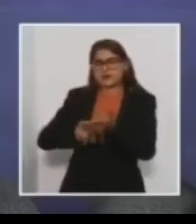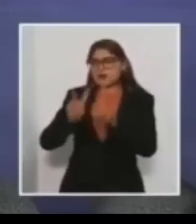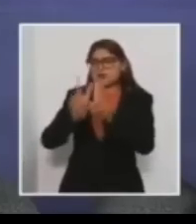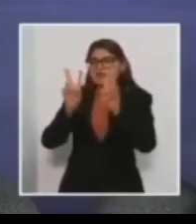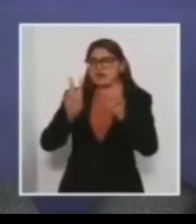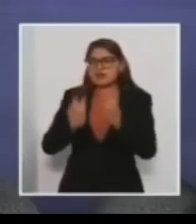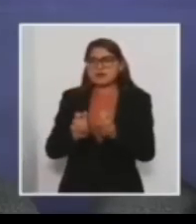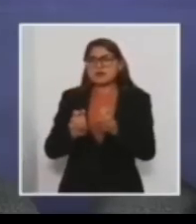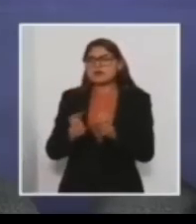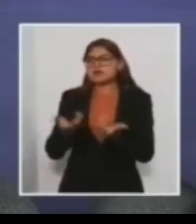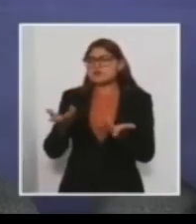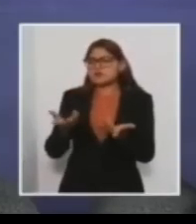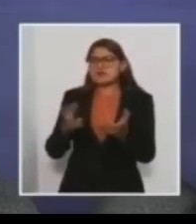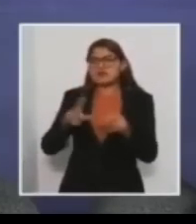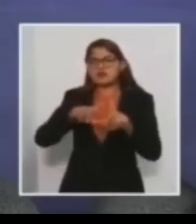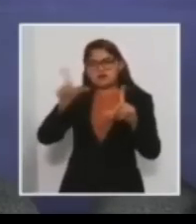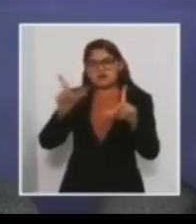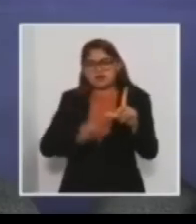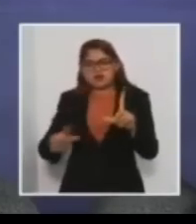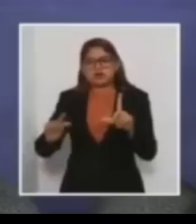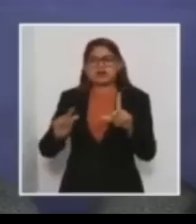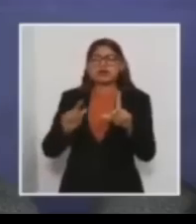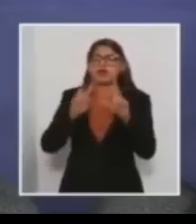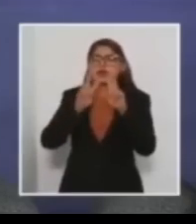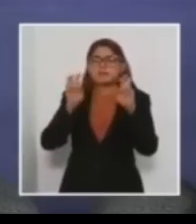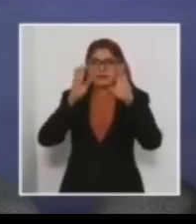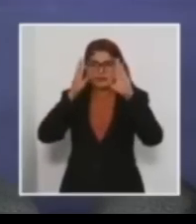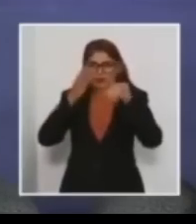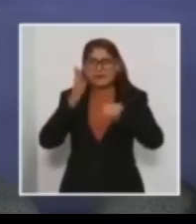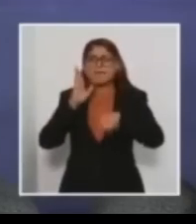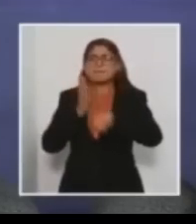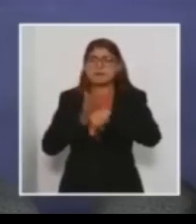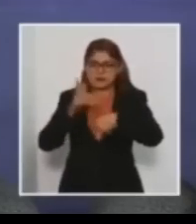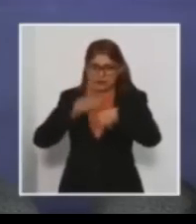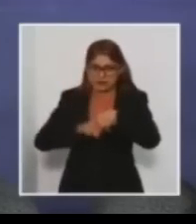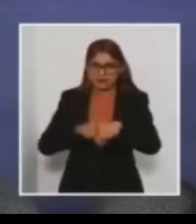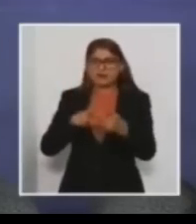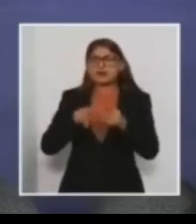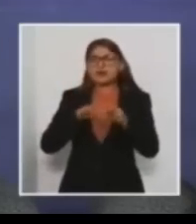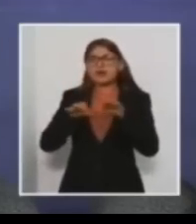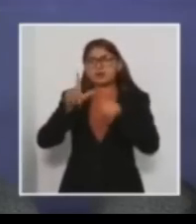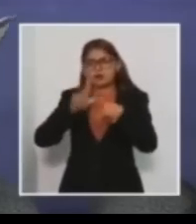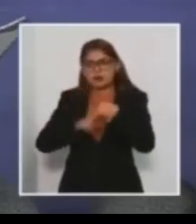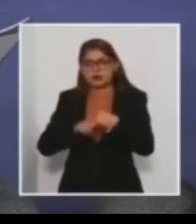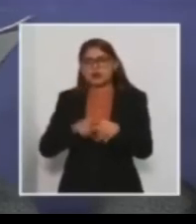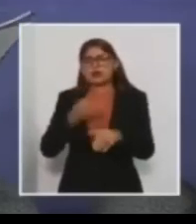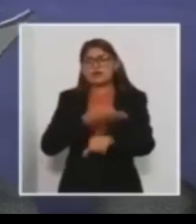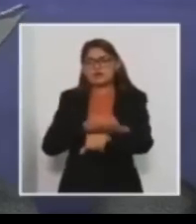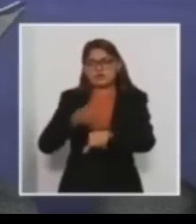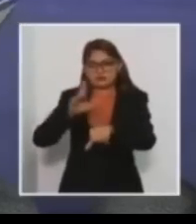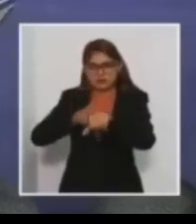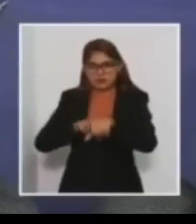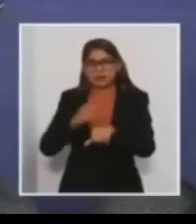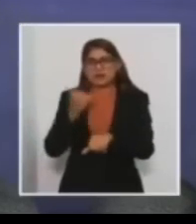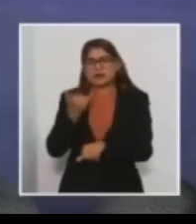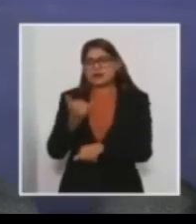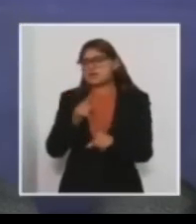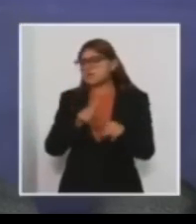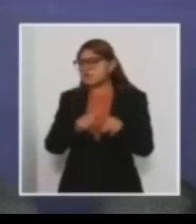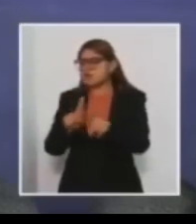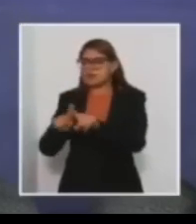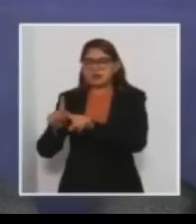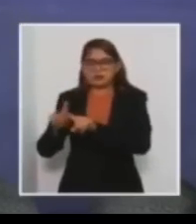asuntos del fuero federal en materia penal, laboral, familiar y